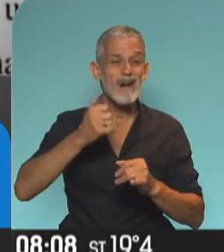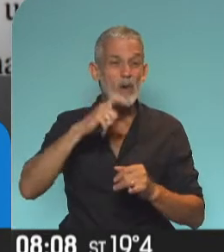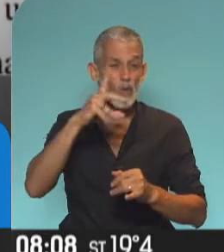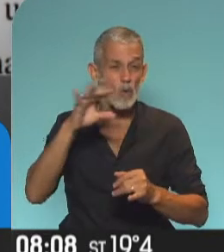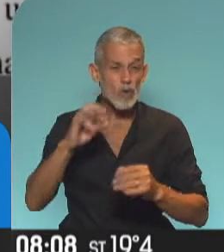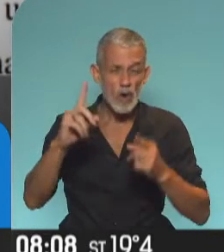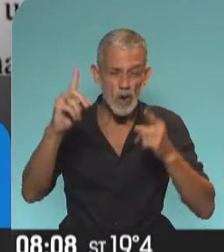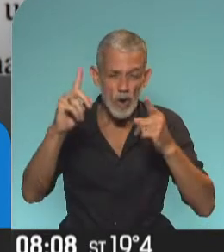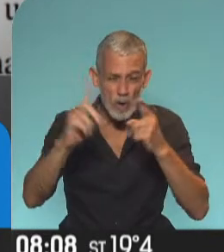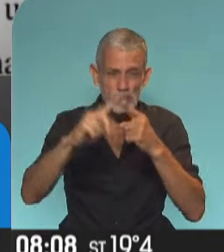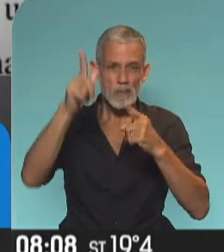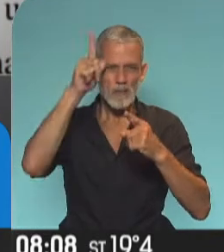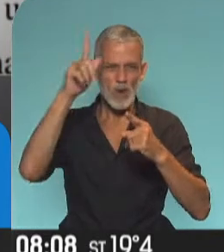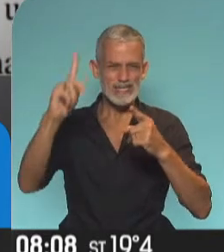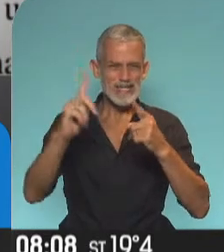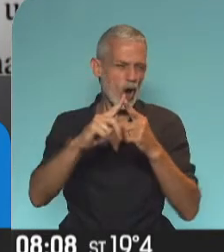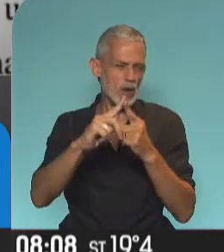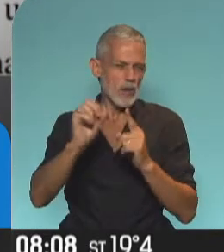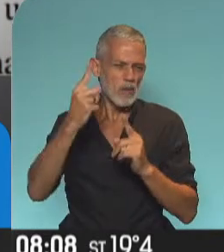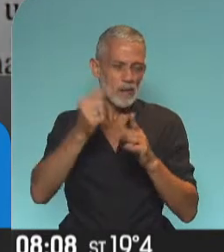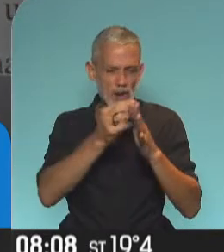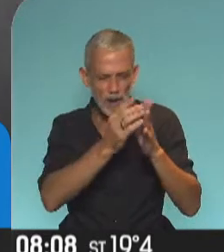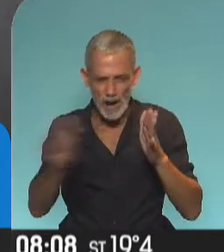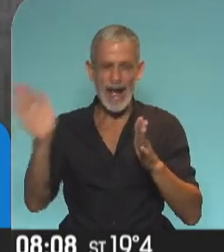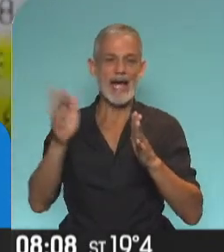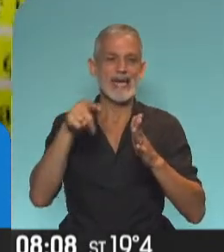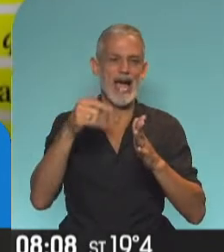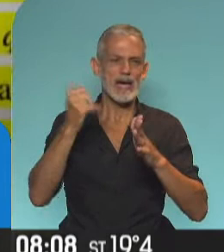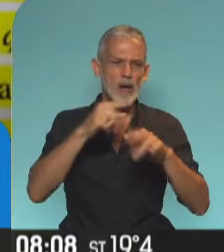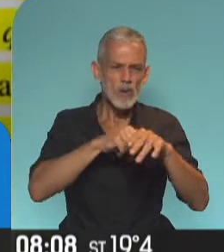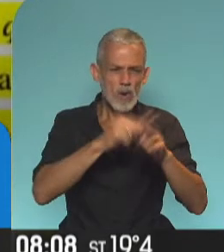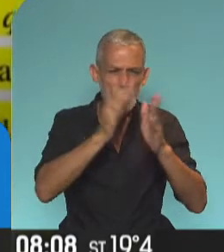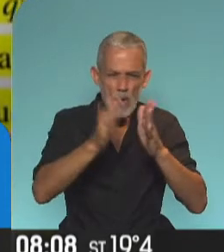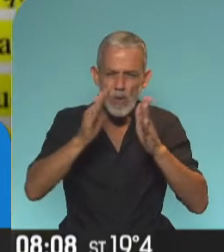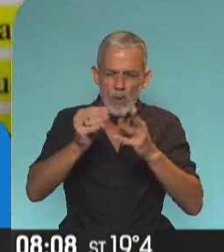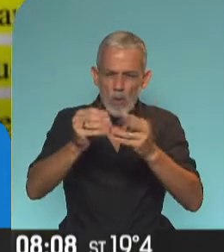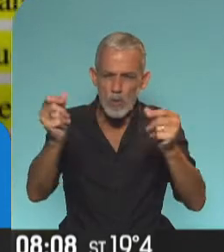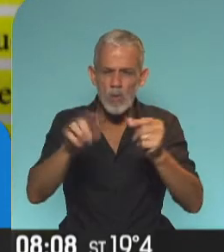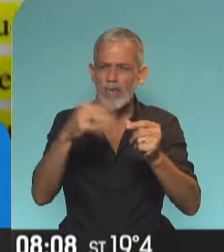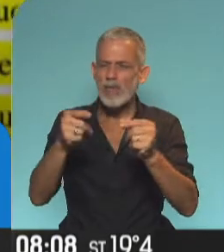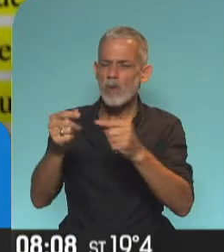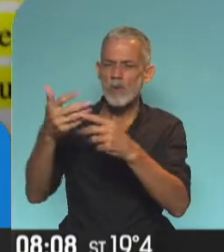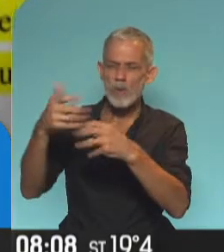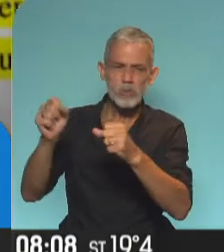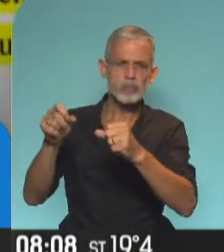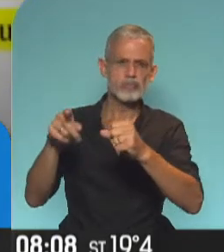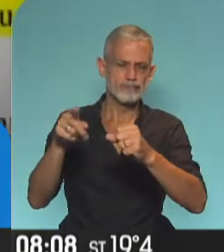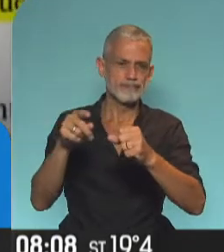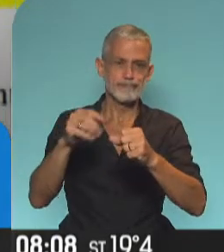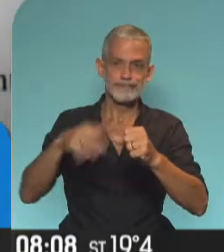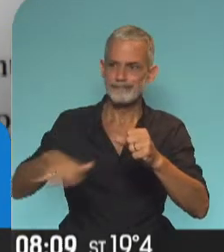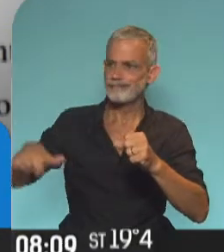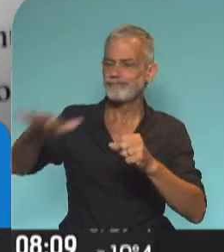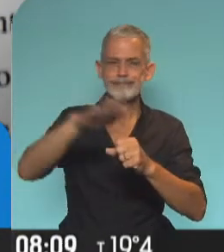contacto con personal policial y desde ahí se produce la secuencia en la que desaparece y luego termina